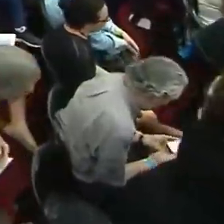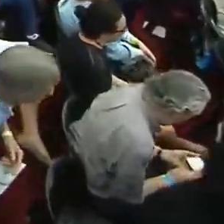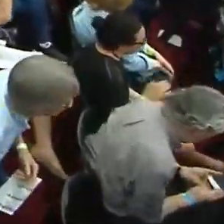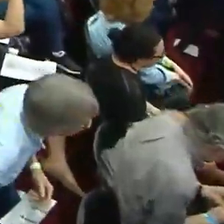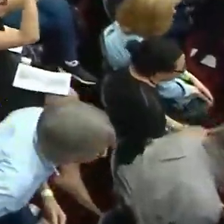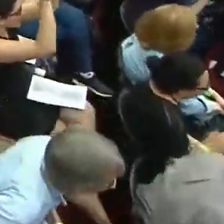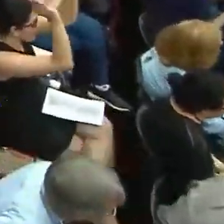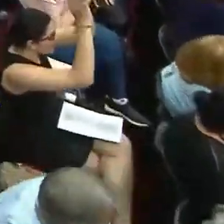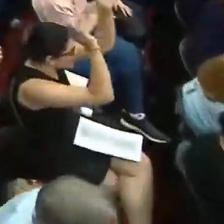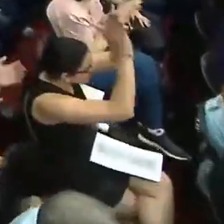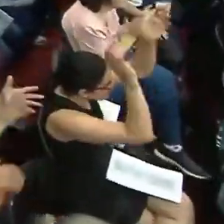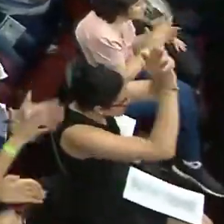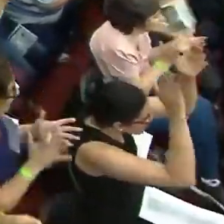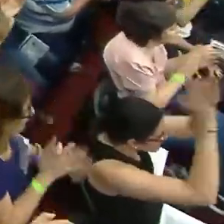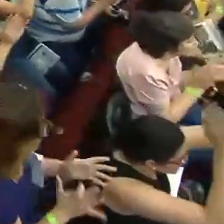Quédate que te voy a hacer un regalo.